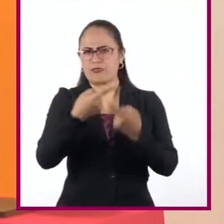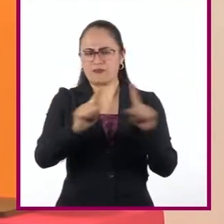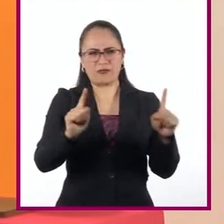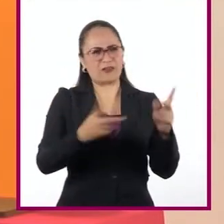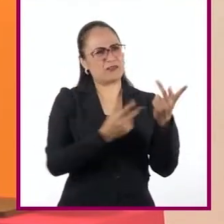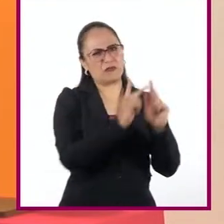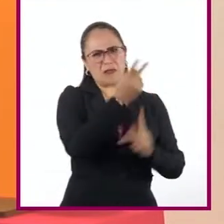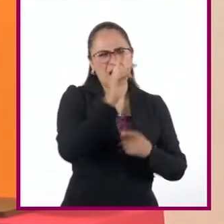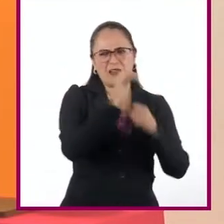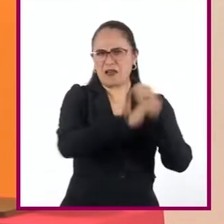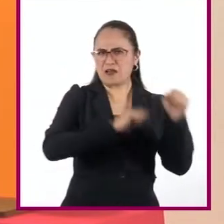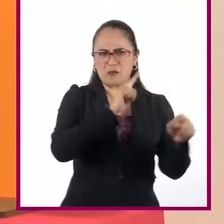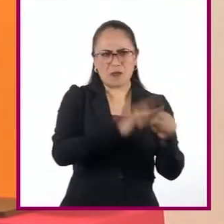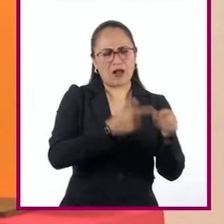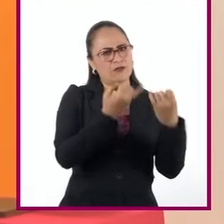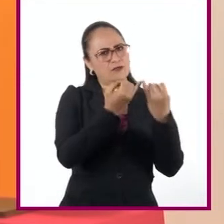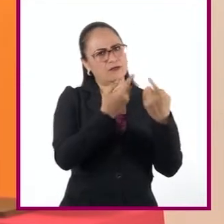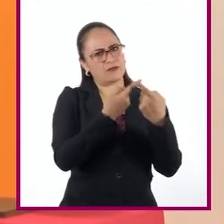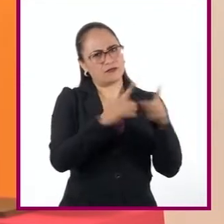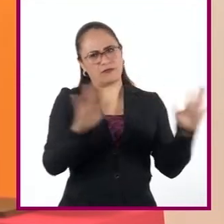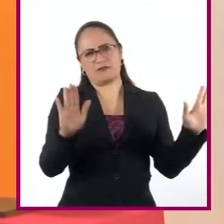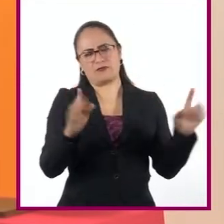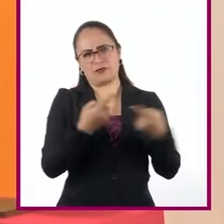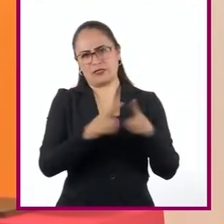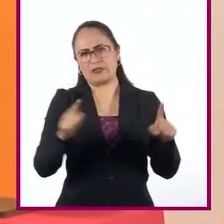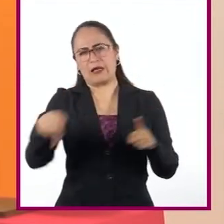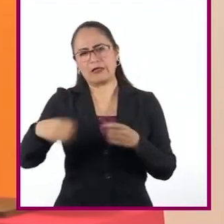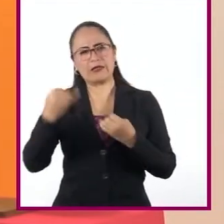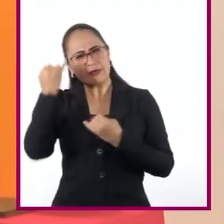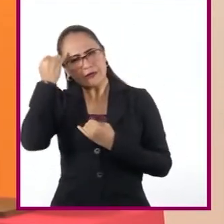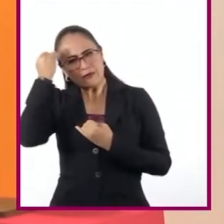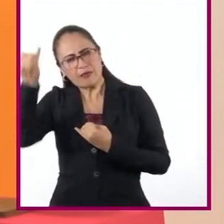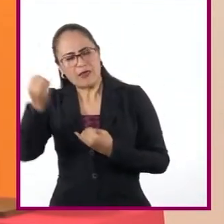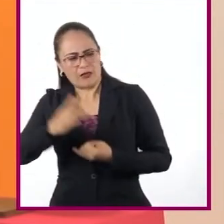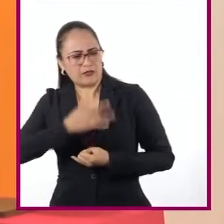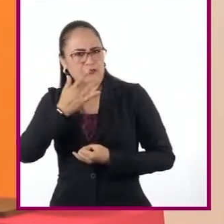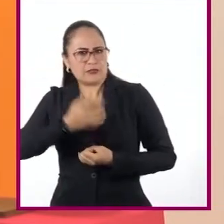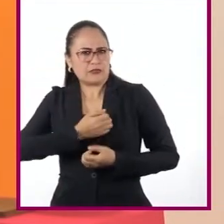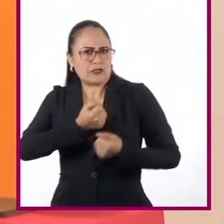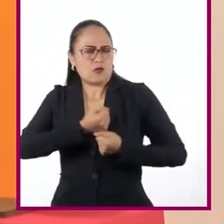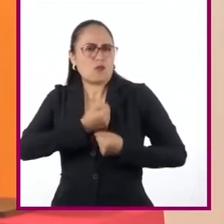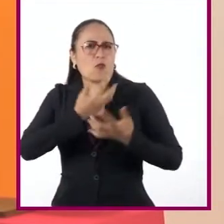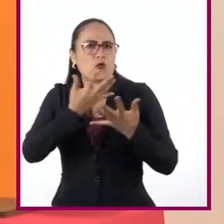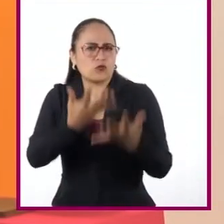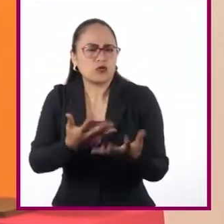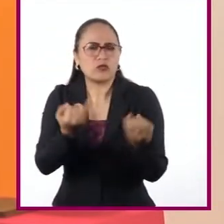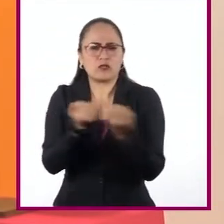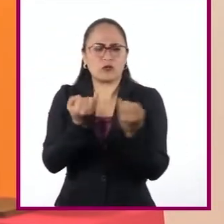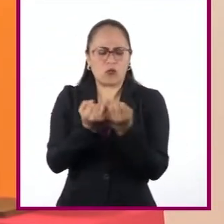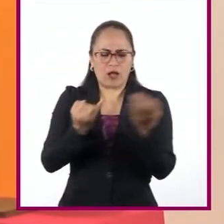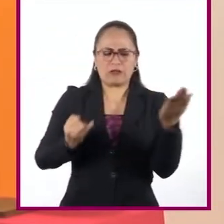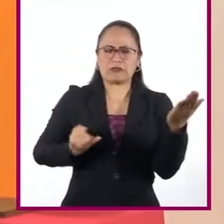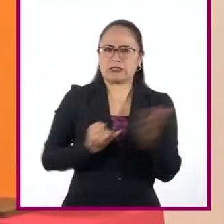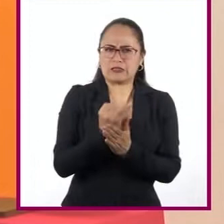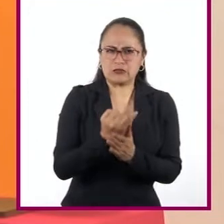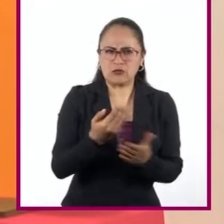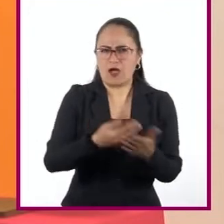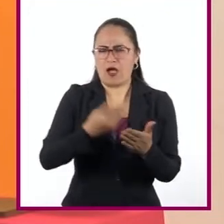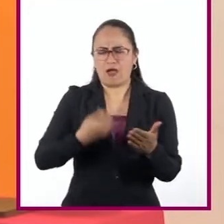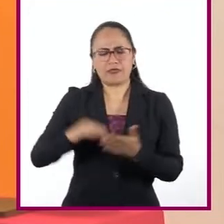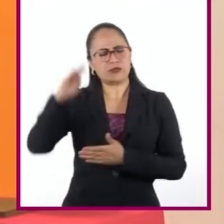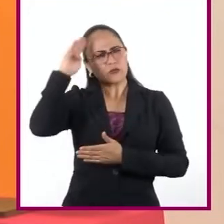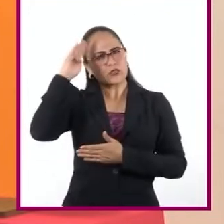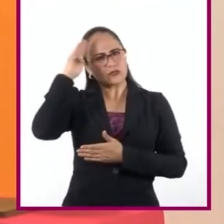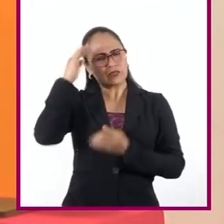seres vivos, capaces de expresar ideas, emociones, así como tomar decisiones prudentes en el plano personal